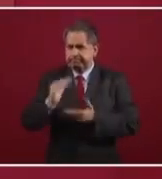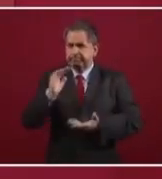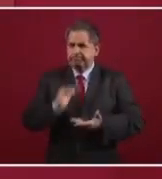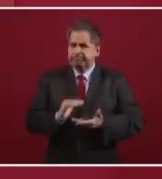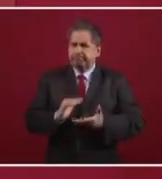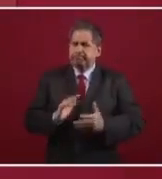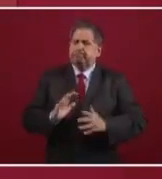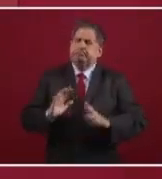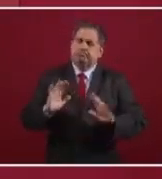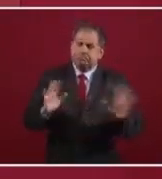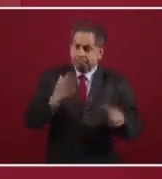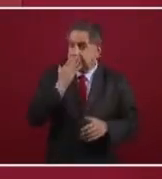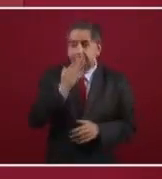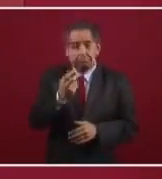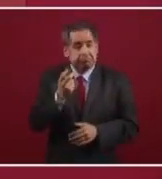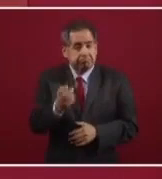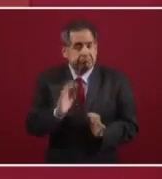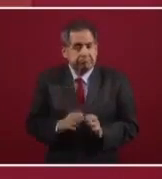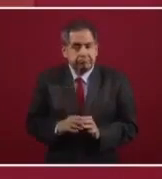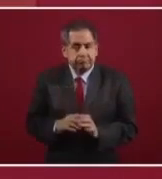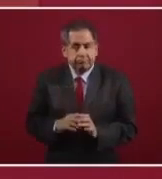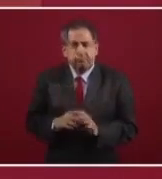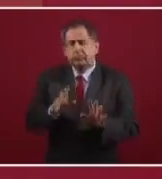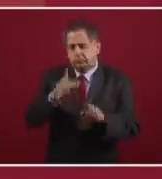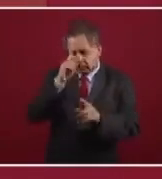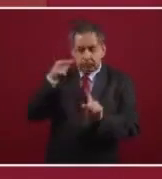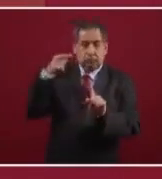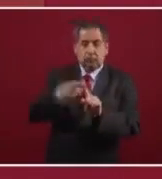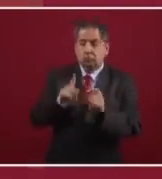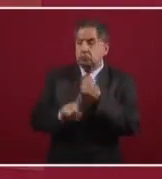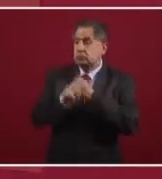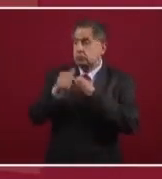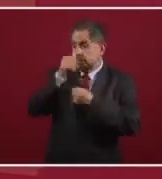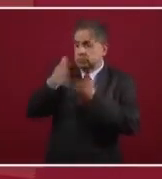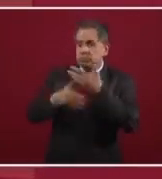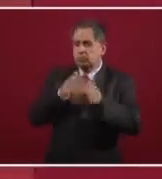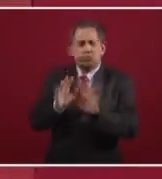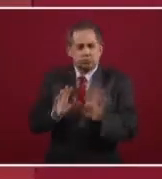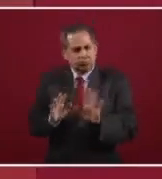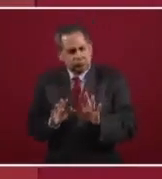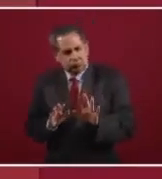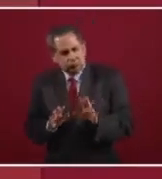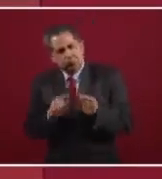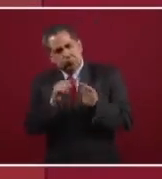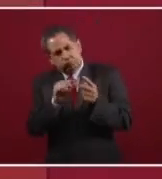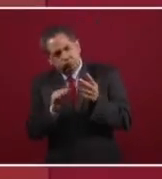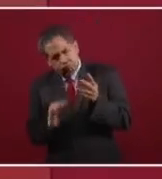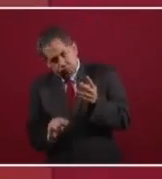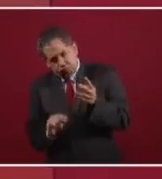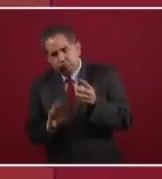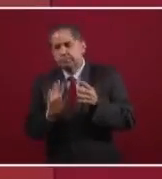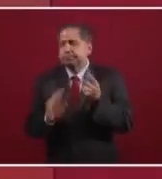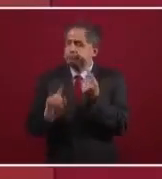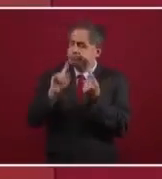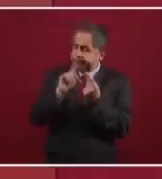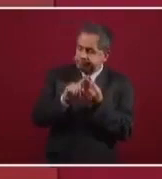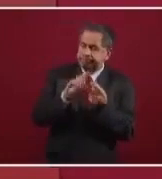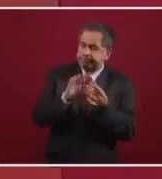no solo por eso fue la manifestación, pero esto es lo que